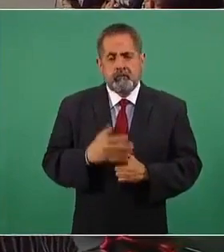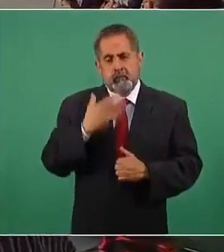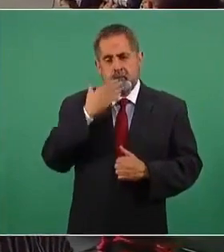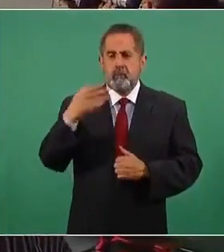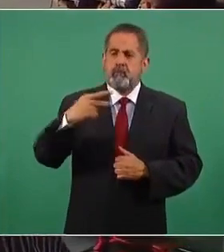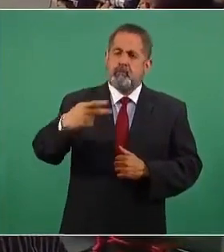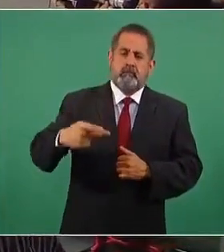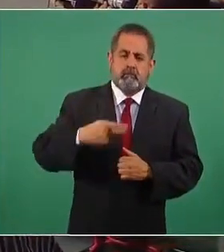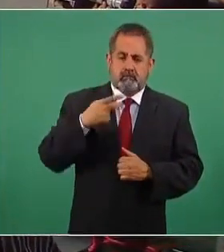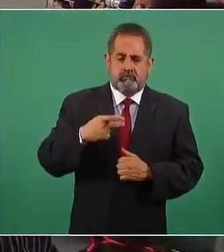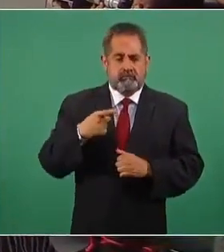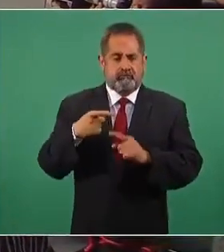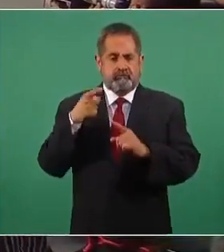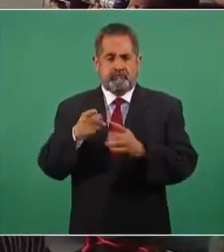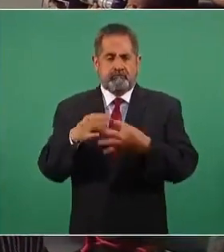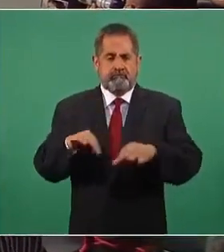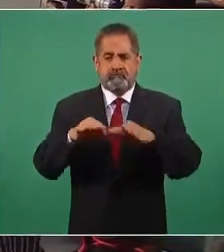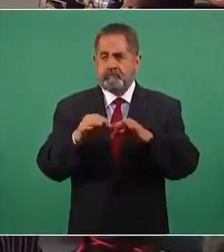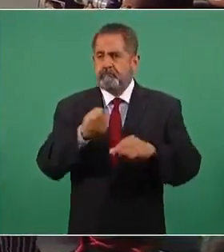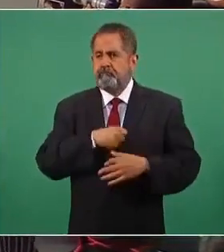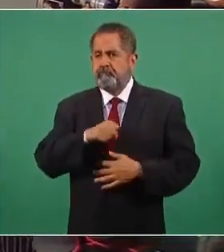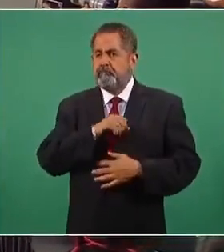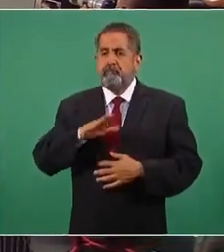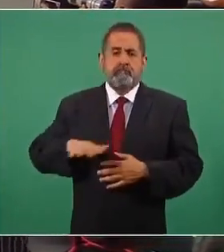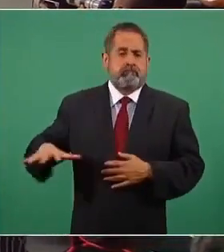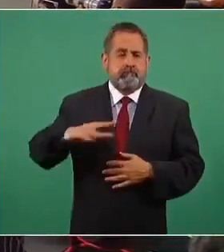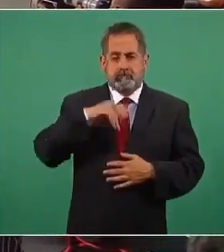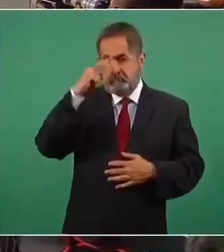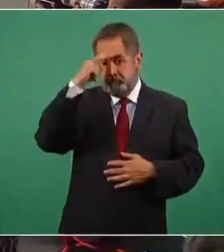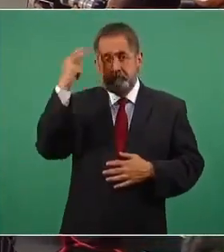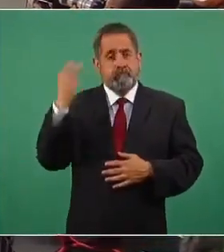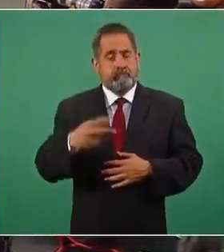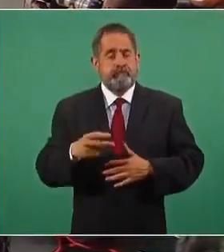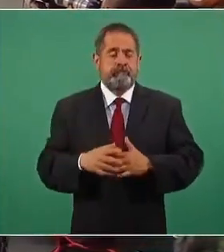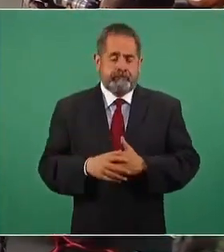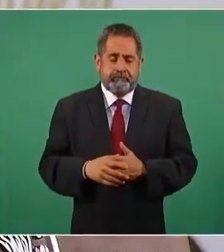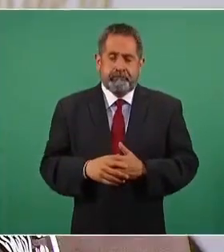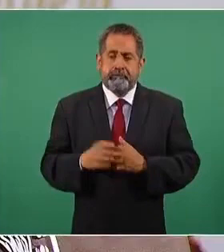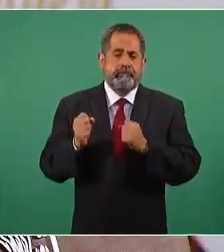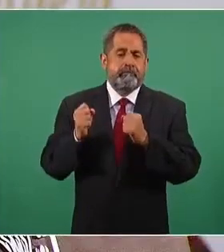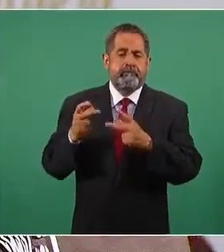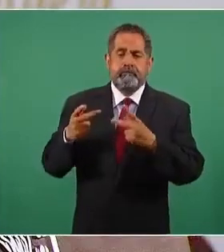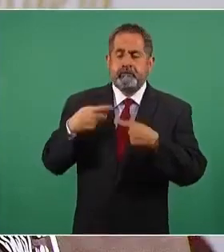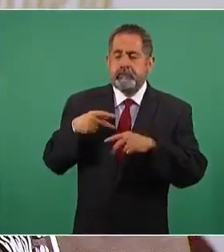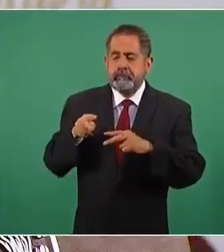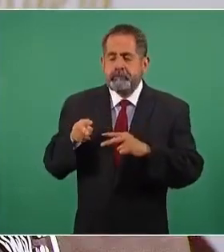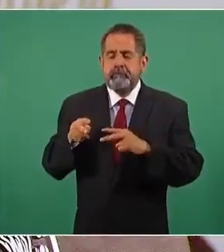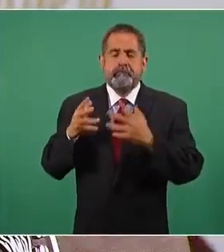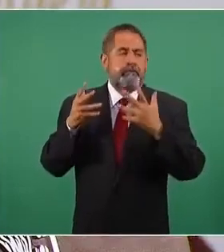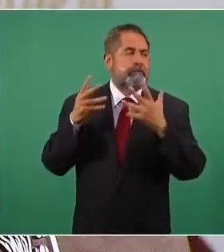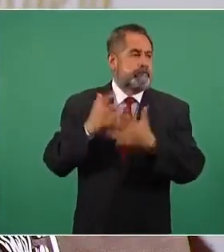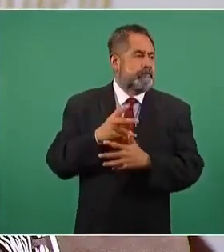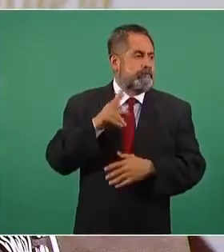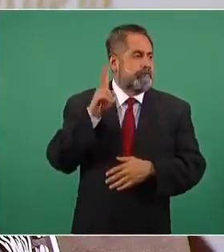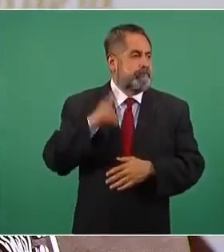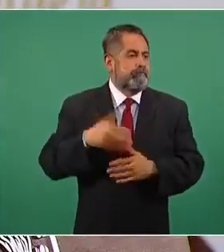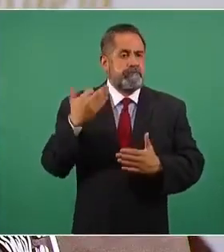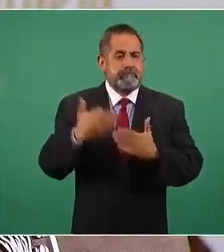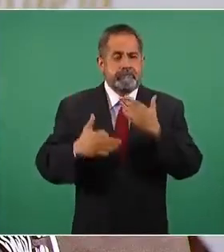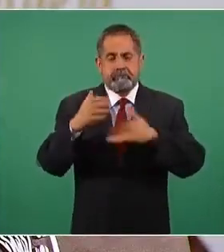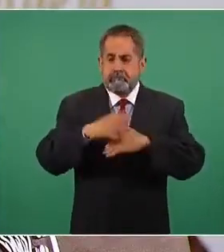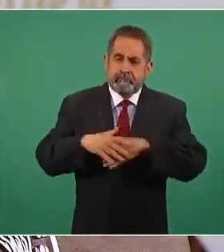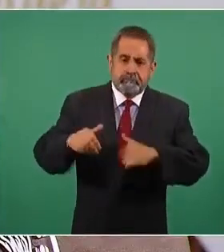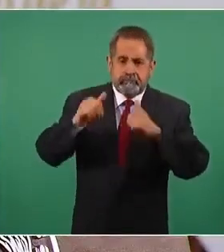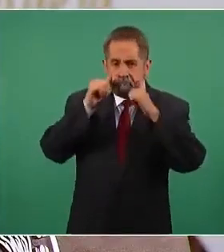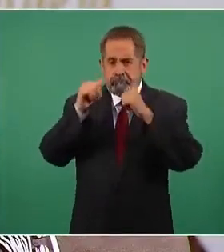pregunta central en la salud de nuestro país, que ha dejado, por cierto, al descubierto con mayor atención la